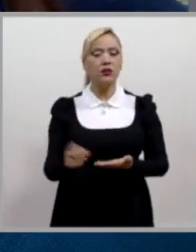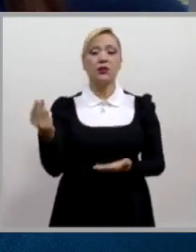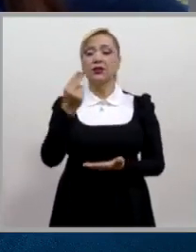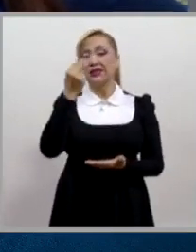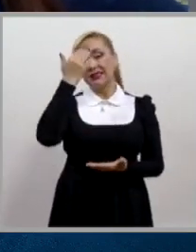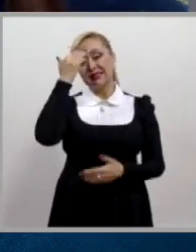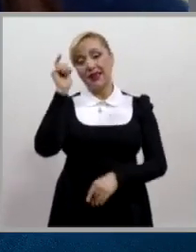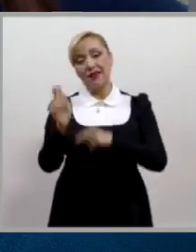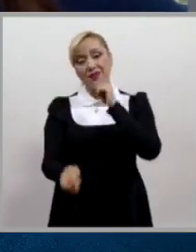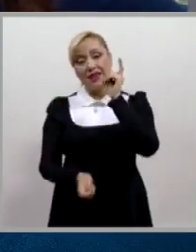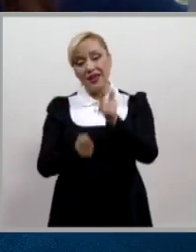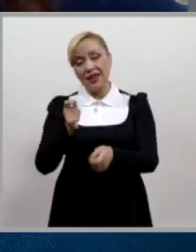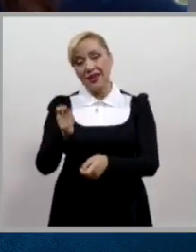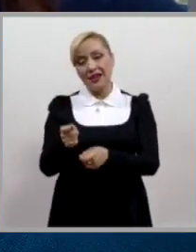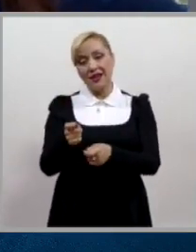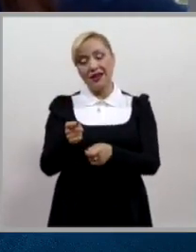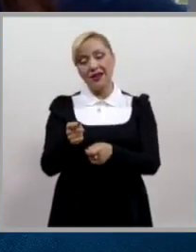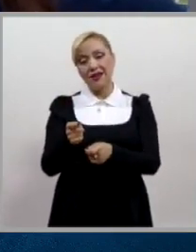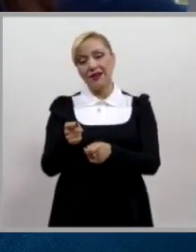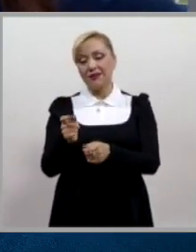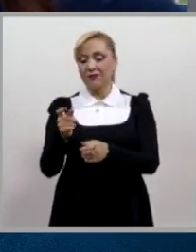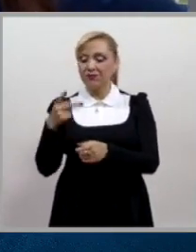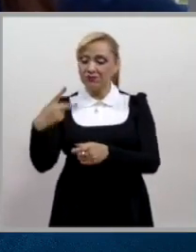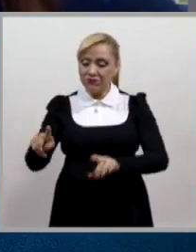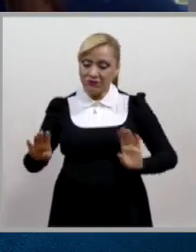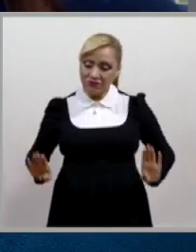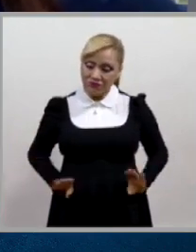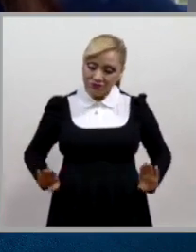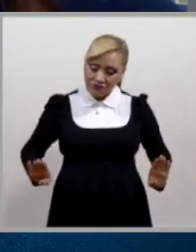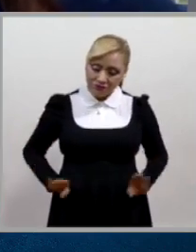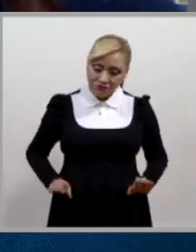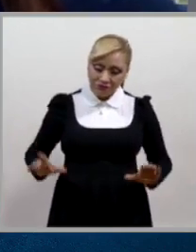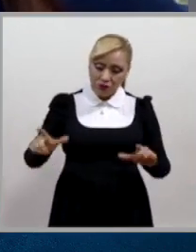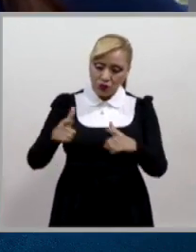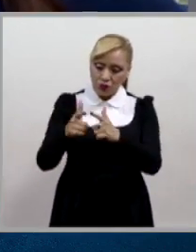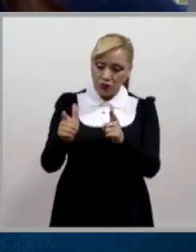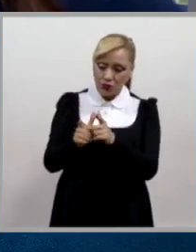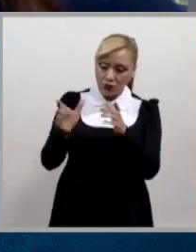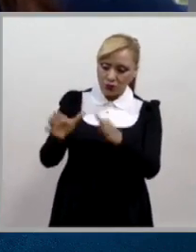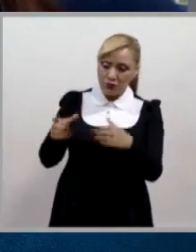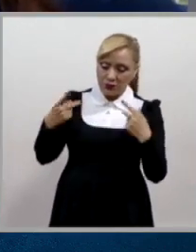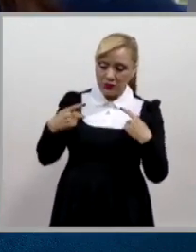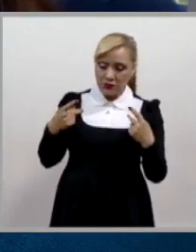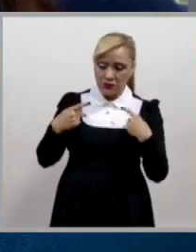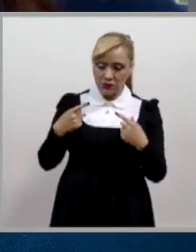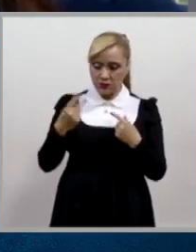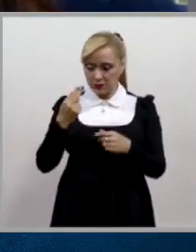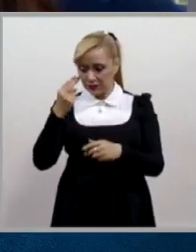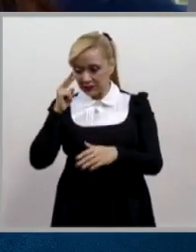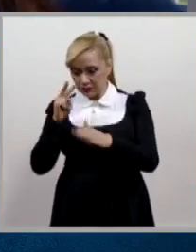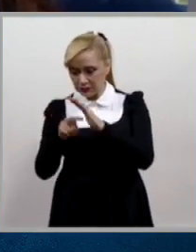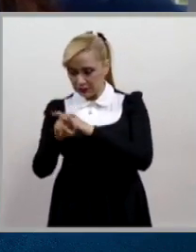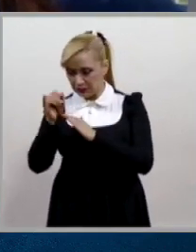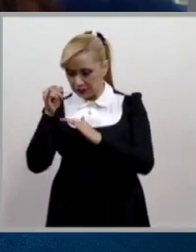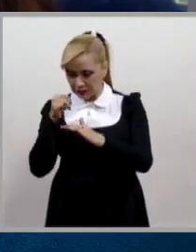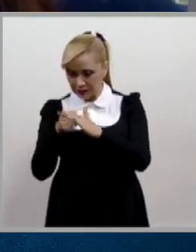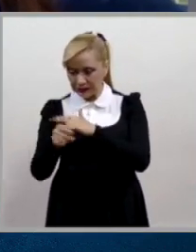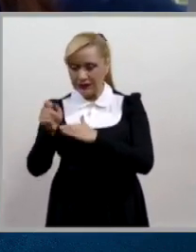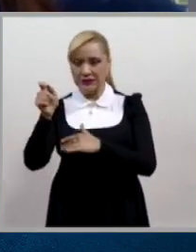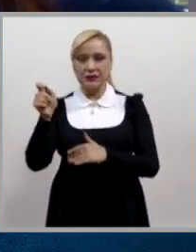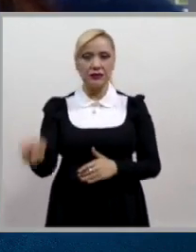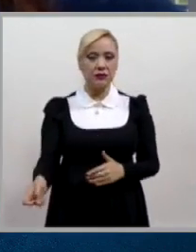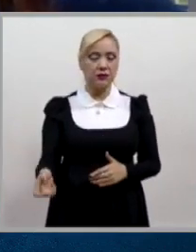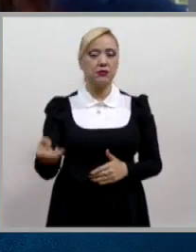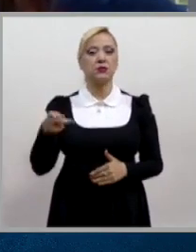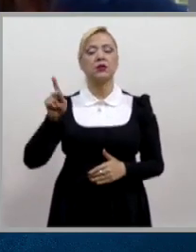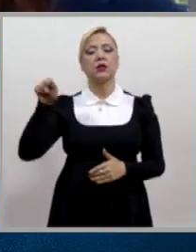técnico. Me parece que se puede hacer allá una reforma, pero también creo que también nos lleva a reflexiones de cómo la Suprema Corte